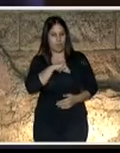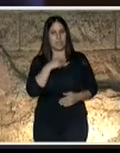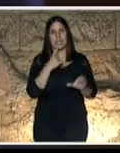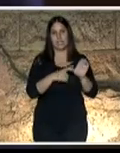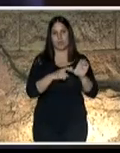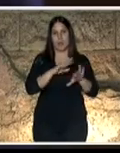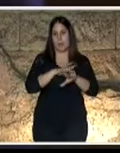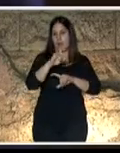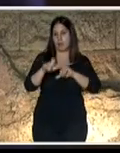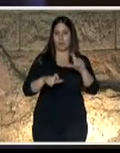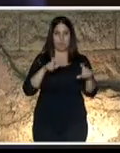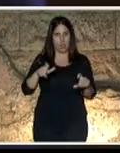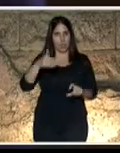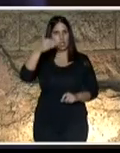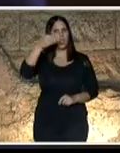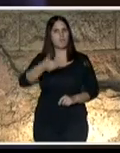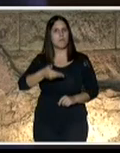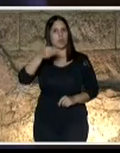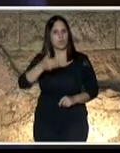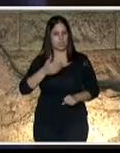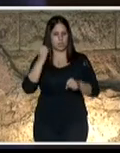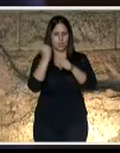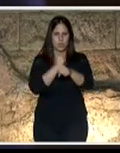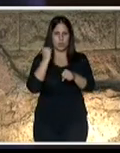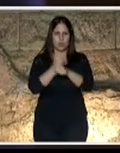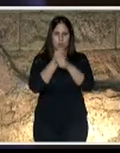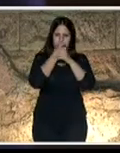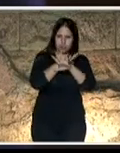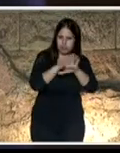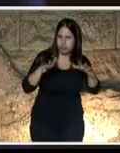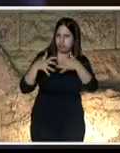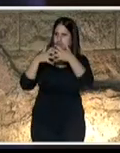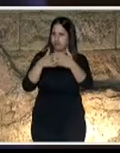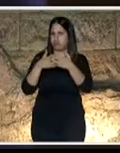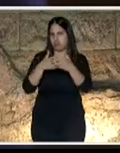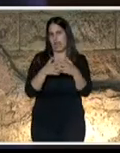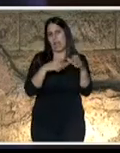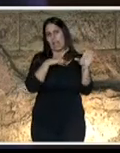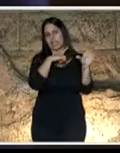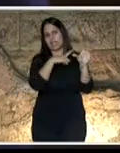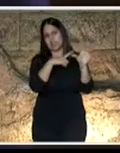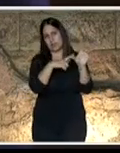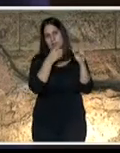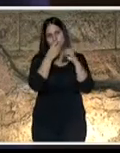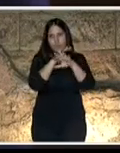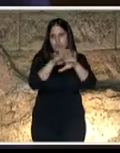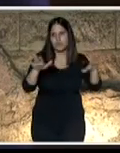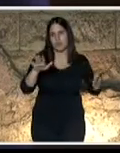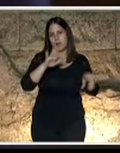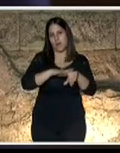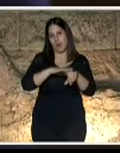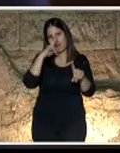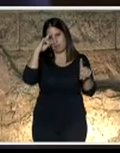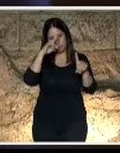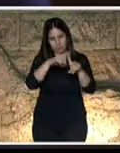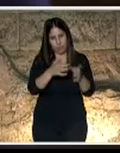a personalidades relevantes que han trabajado, difundido, ampliado el nombre de Extremadura en beneficio de este